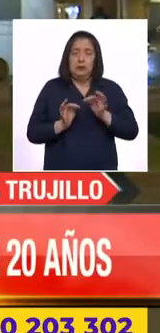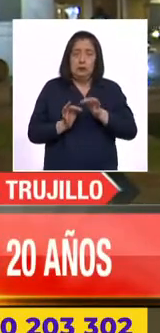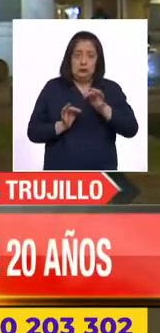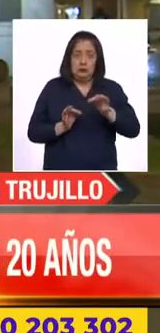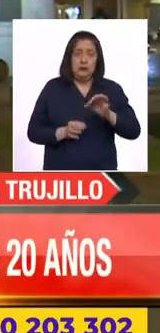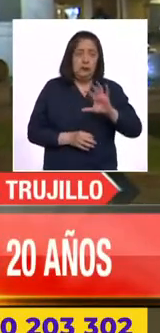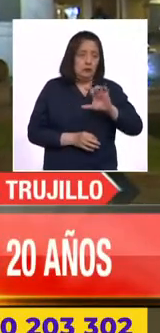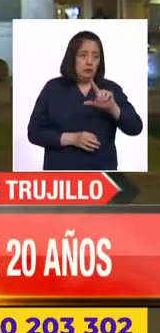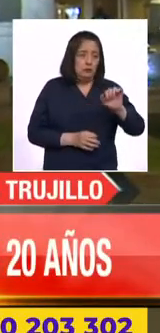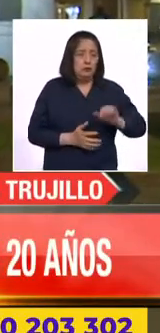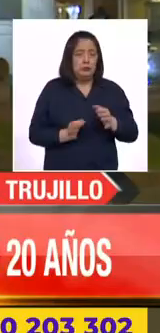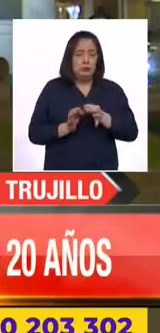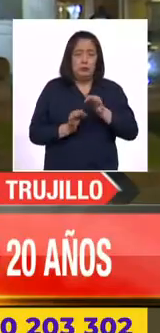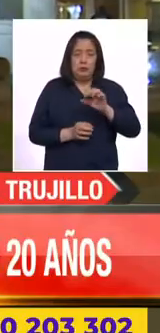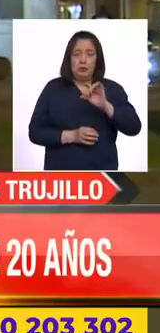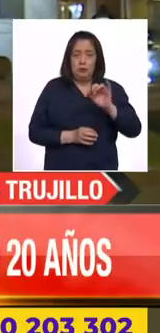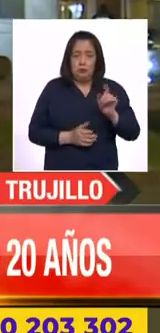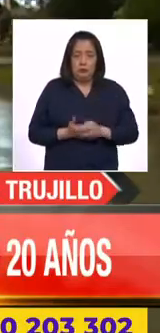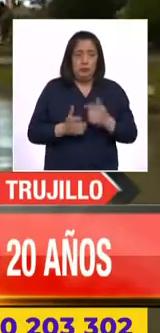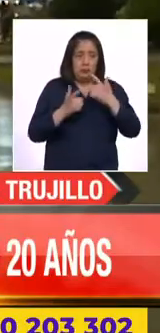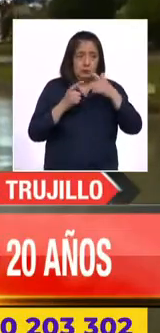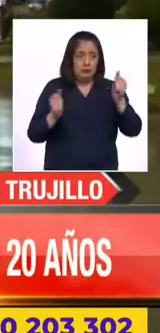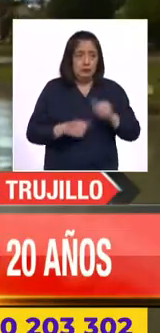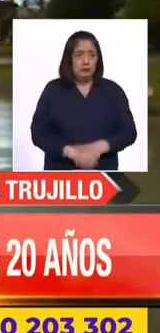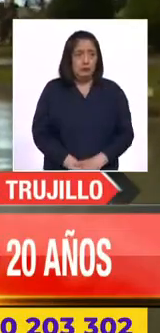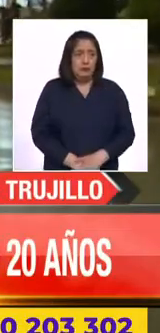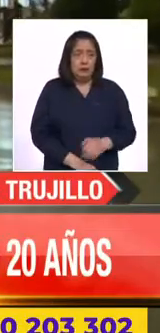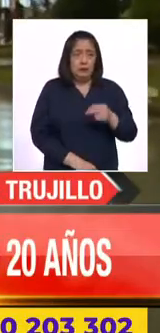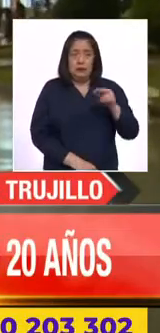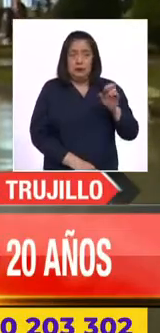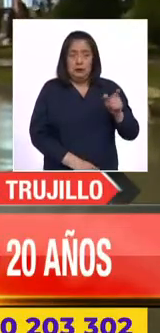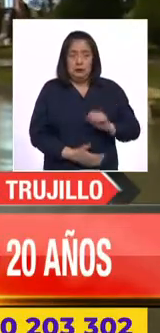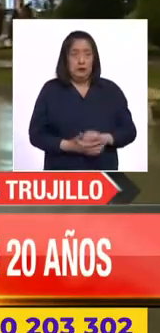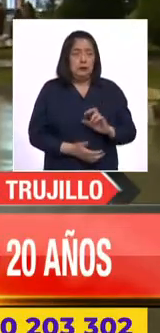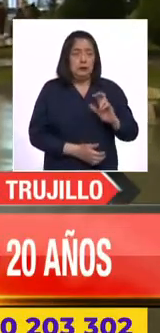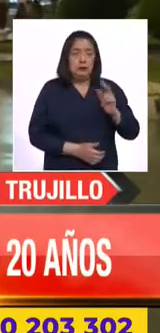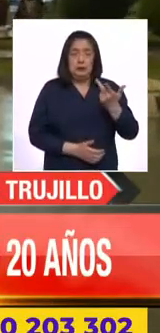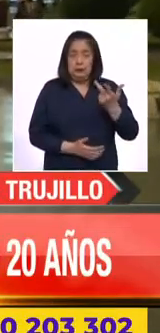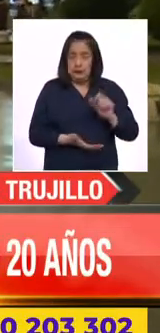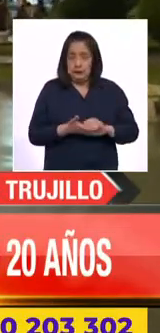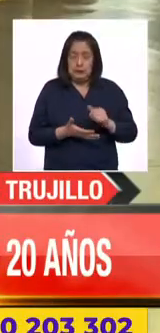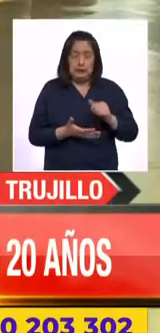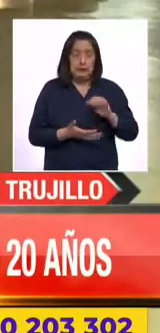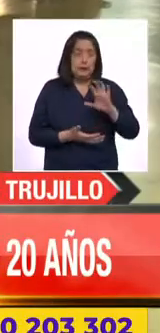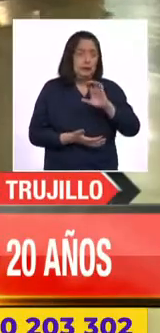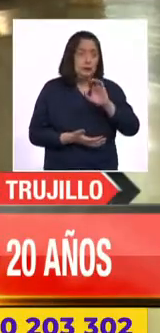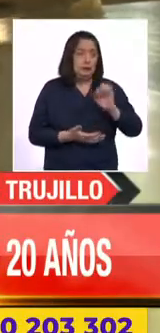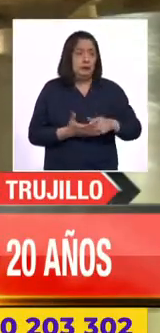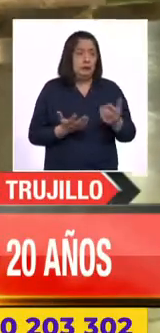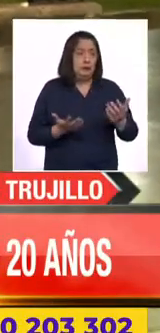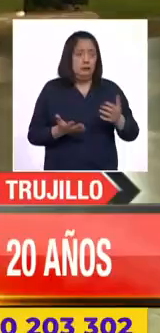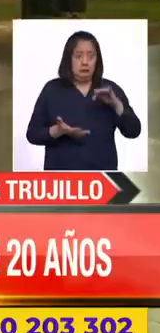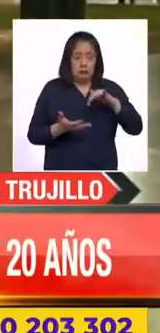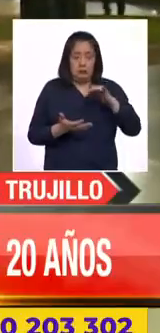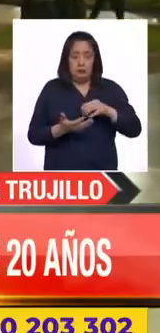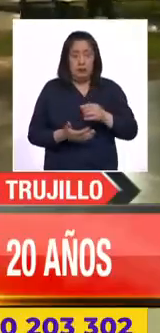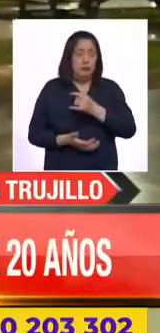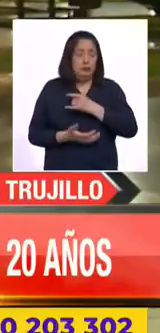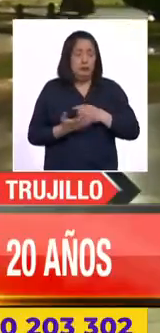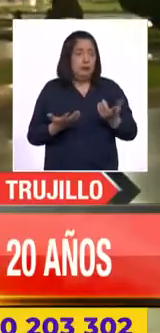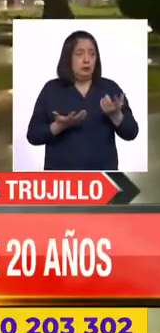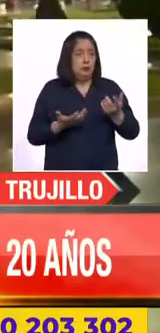de La Cuesta, provincia de Otuzco, región de Libertad. Hernán cursa el tercer ciclo de la carrera de administración y en paralelo se dedica a